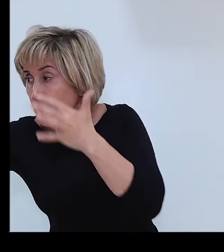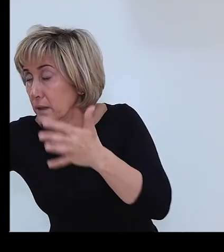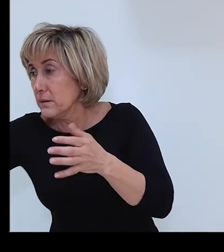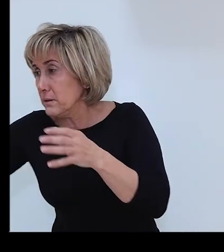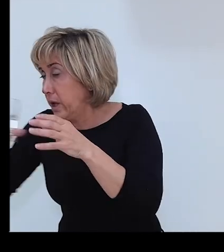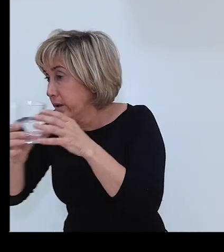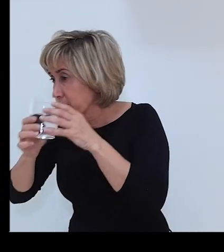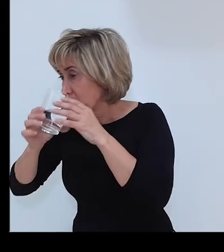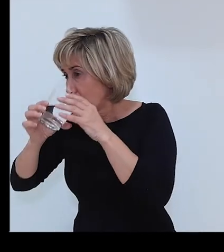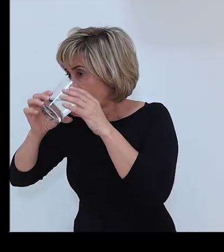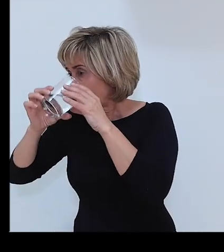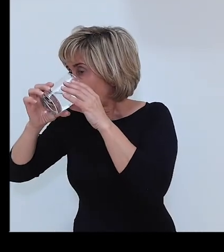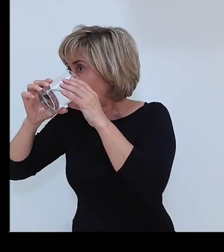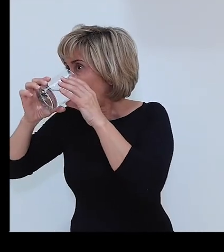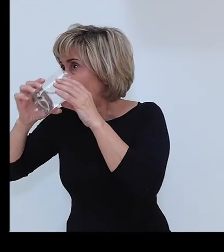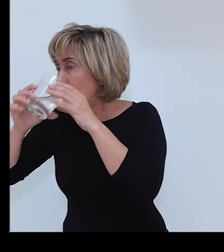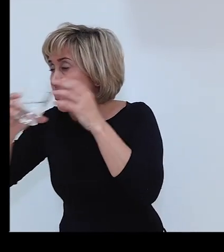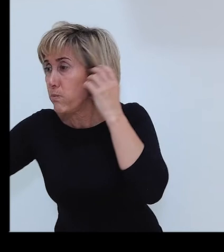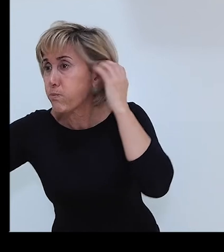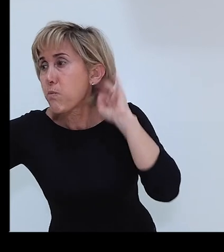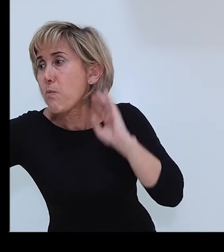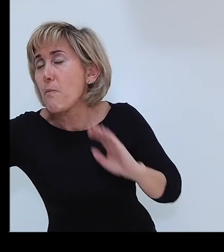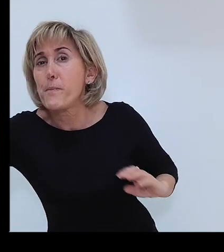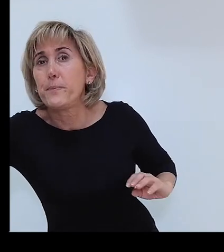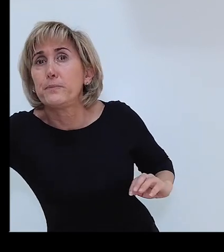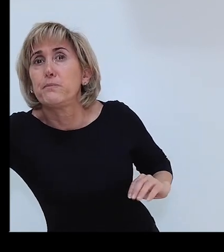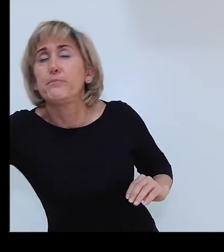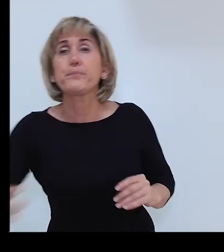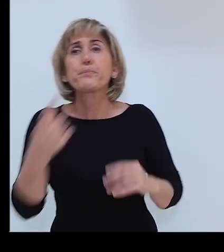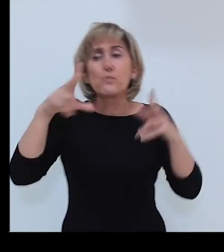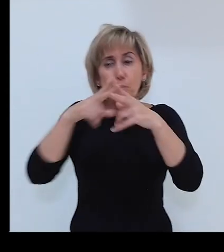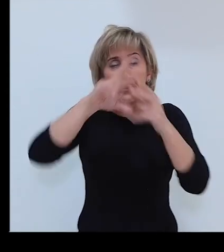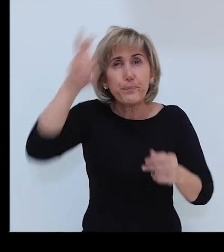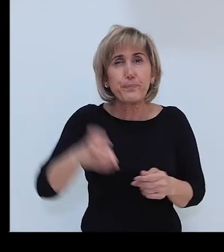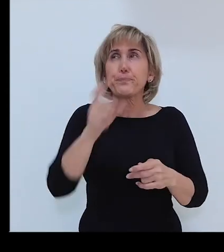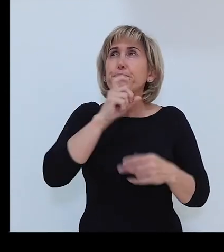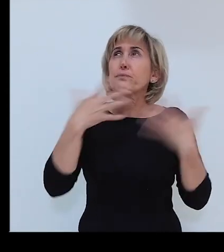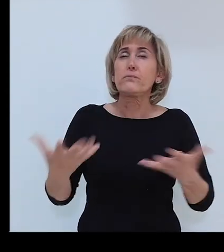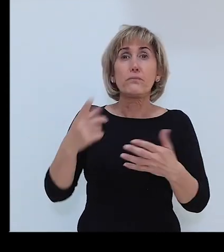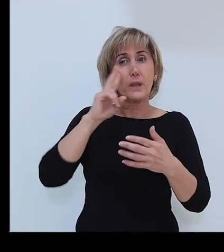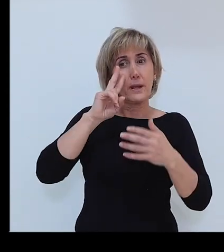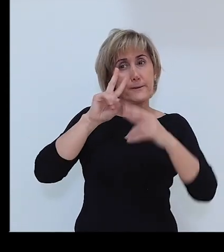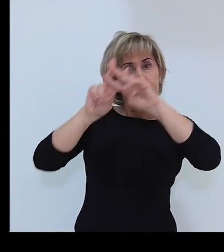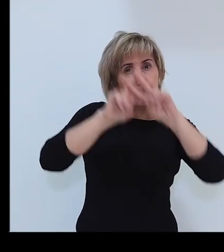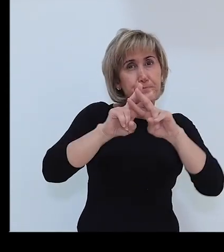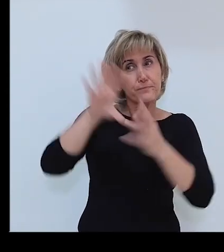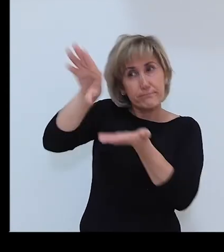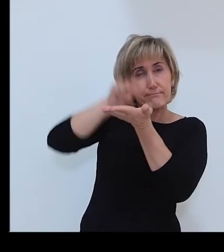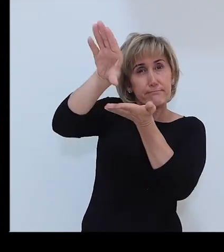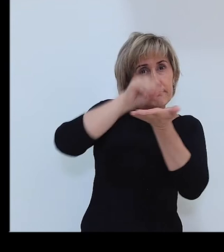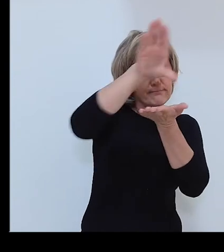in America, ¿sí? De darle visibilidad y darle reconocimiento, y me imagino que los manuales de teoría